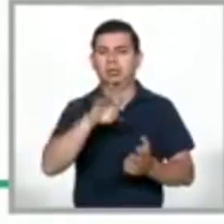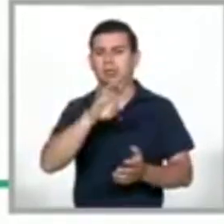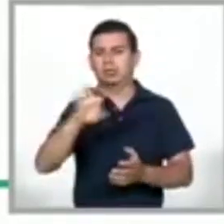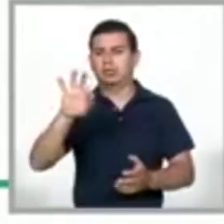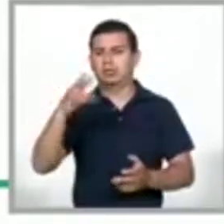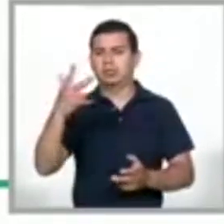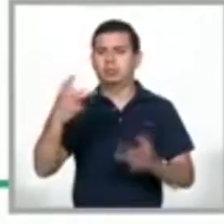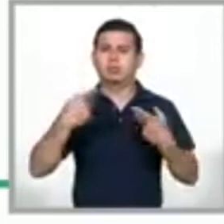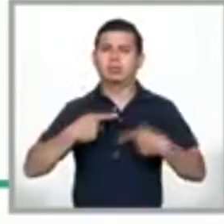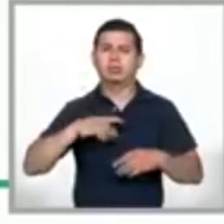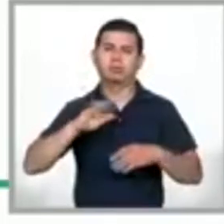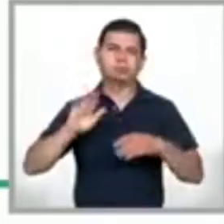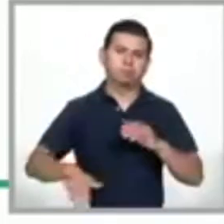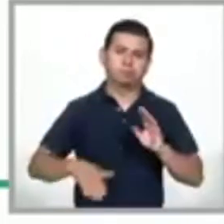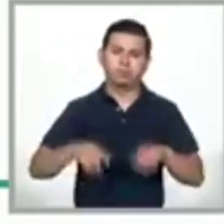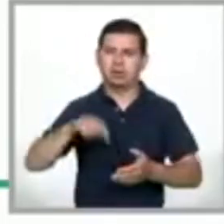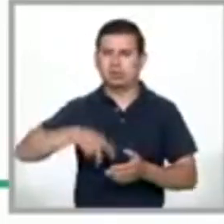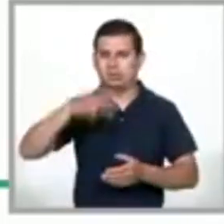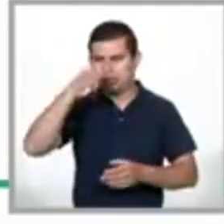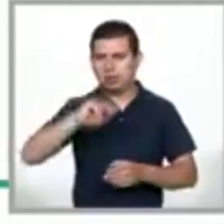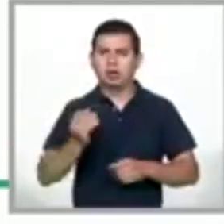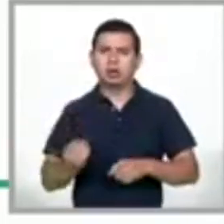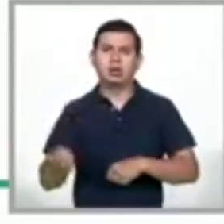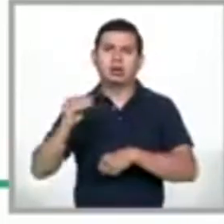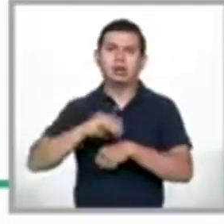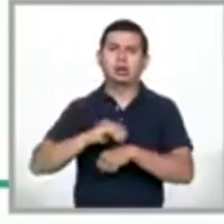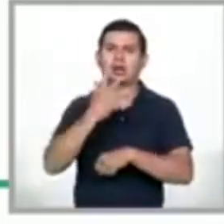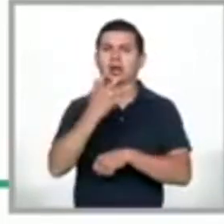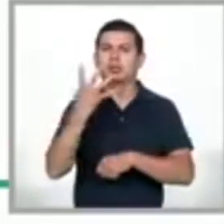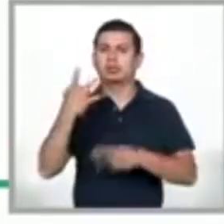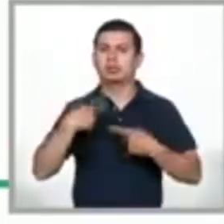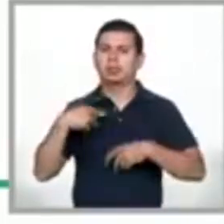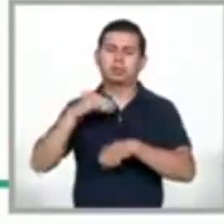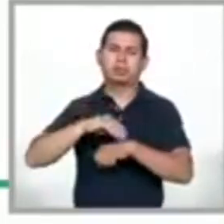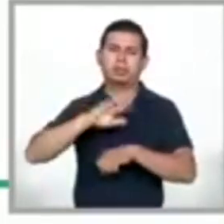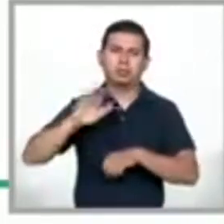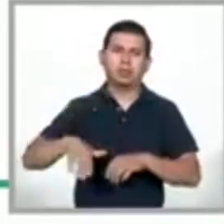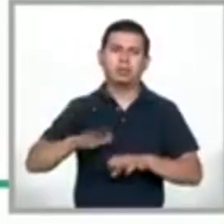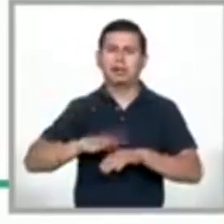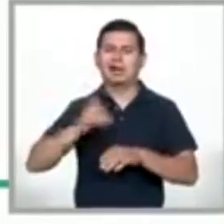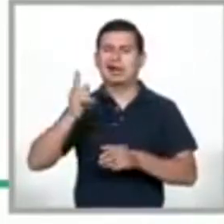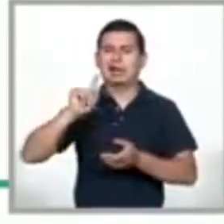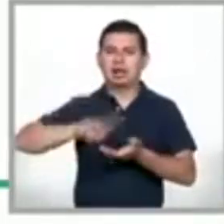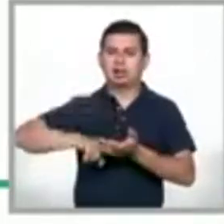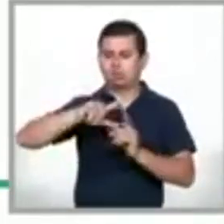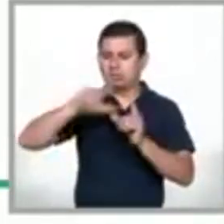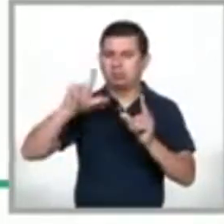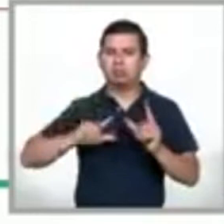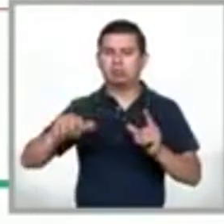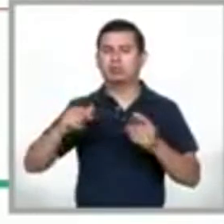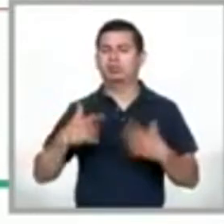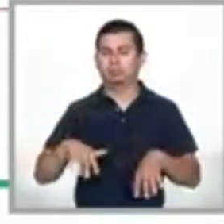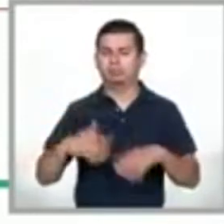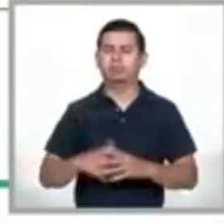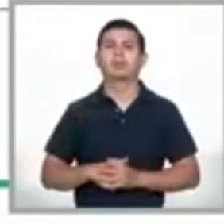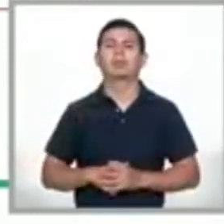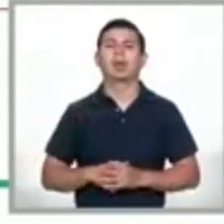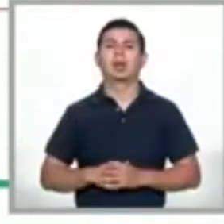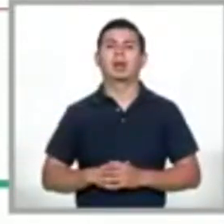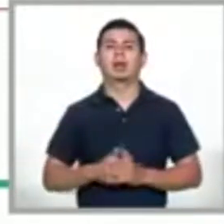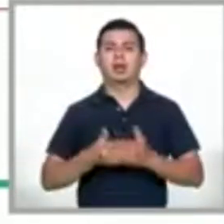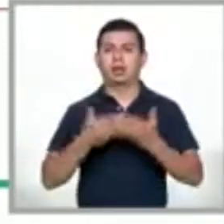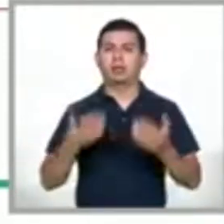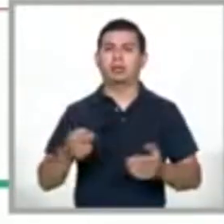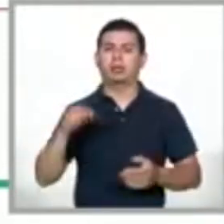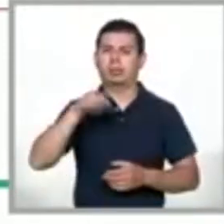16.448 defunciones, es decir, 504 más que el corte del día anterior. Con respecto